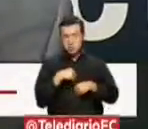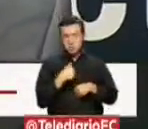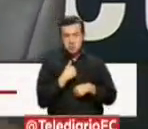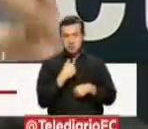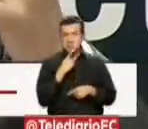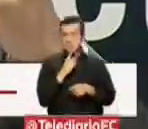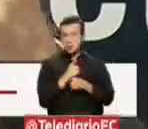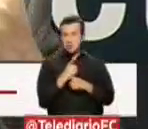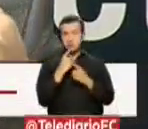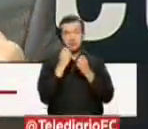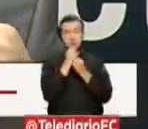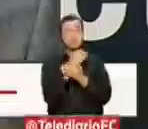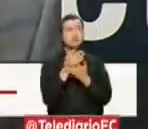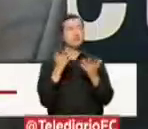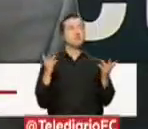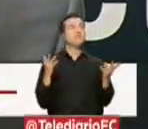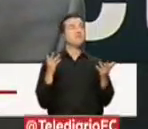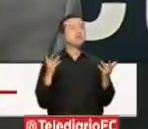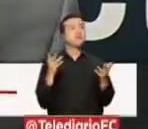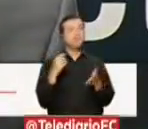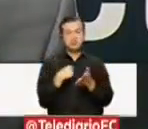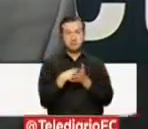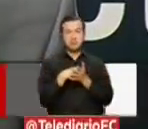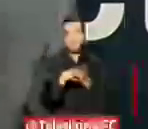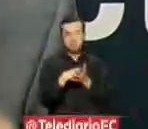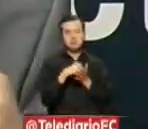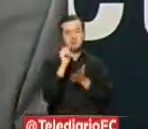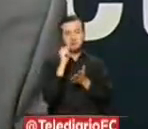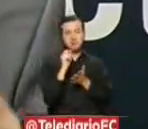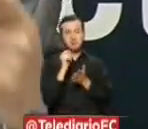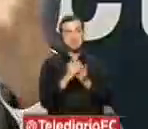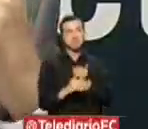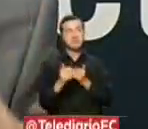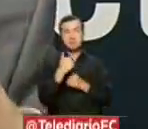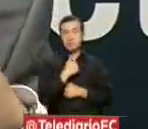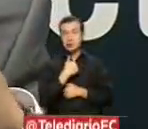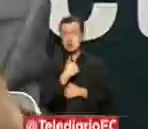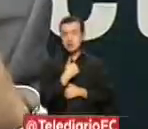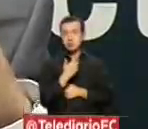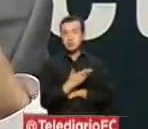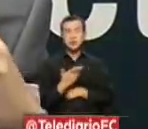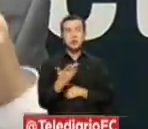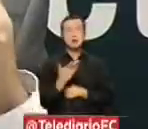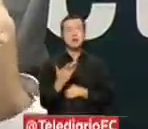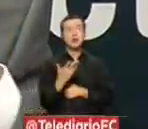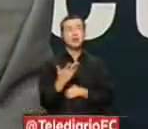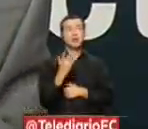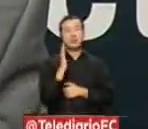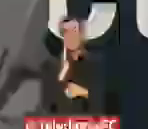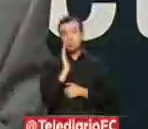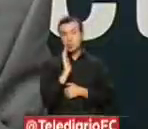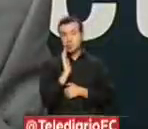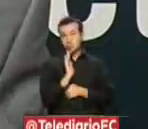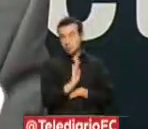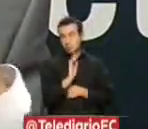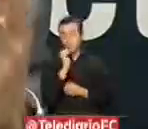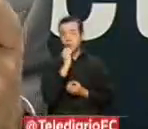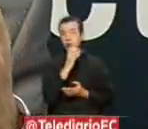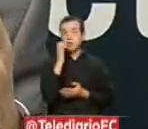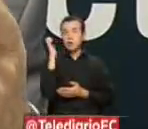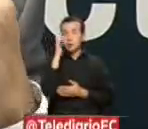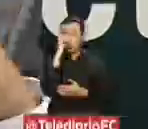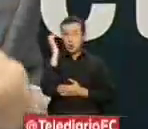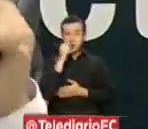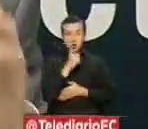el mismo la declaratoria de emergencia. El mismo ejecuta usa esa declaratoria de emergencia y